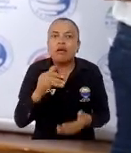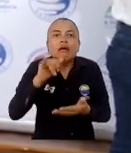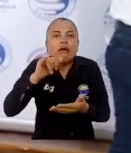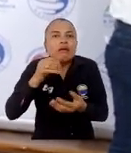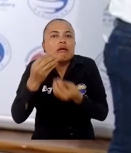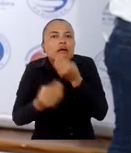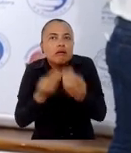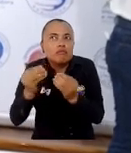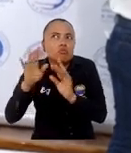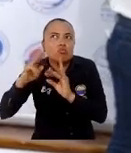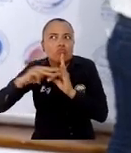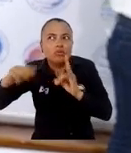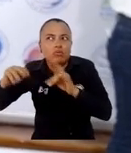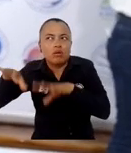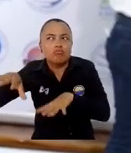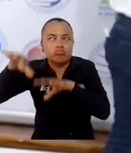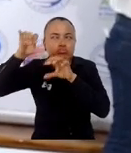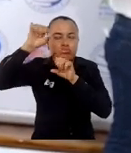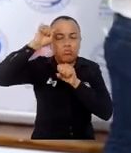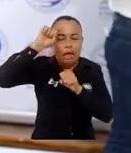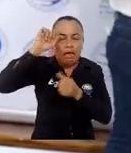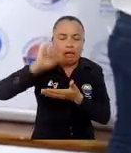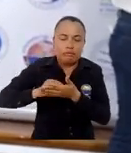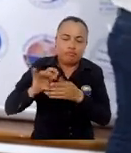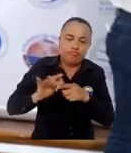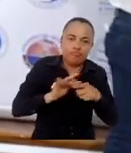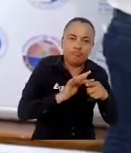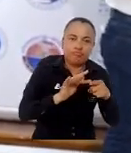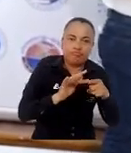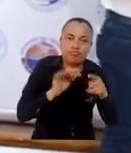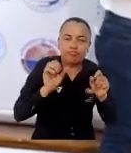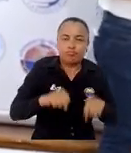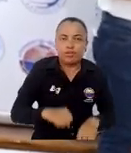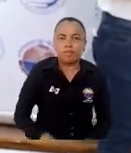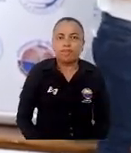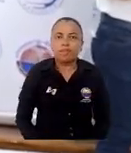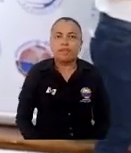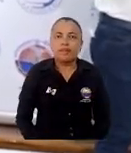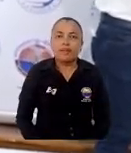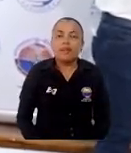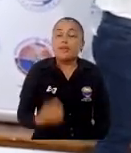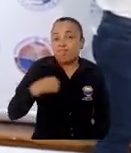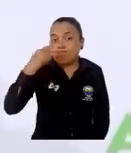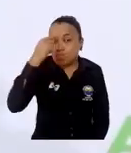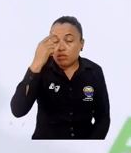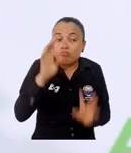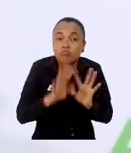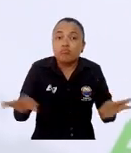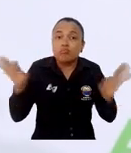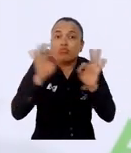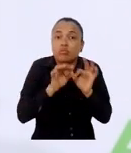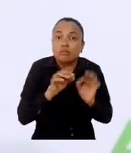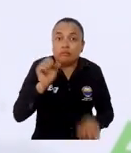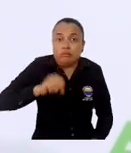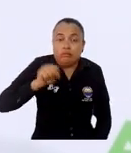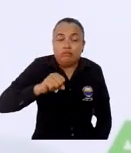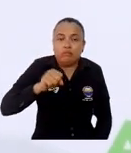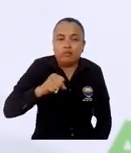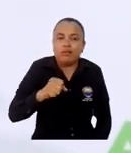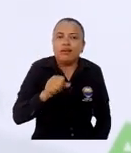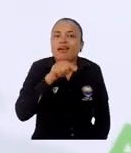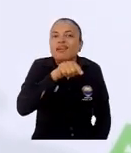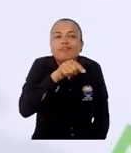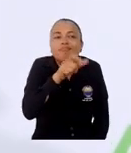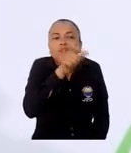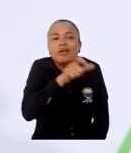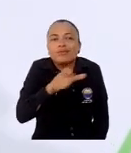samaria, pues lo que hemos aprendido y lo que hemos adquirido académicamente aquí en la Universidad del Magdalena. A nuestro juicio es de los más